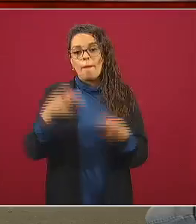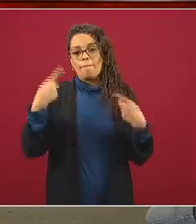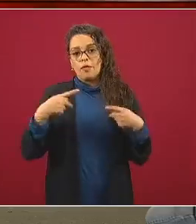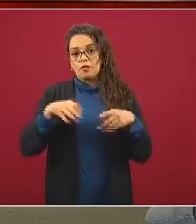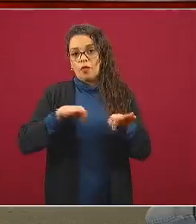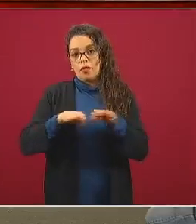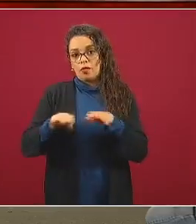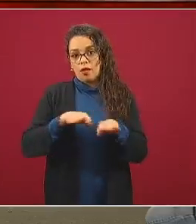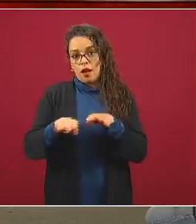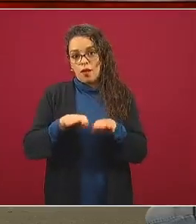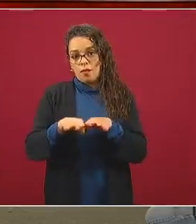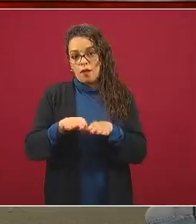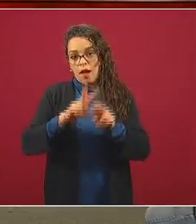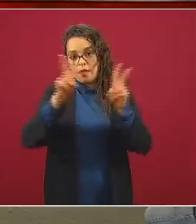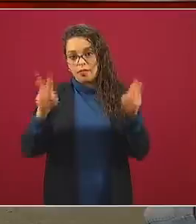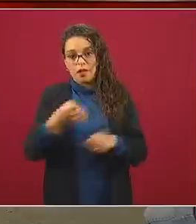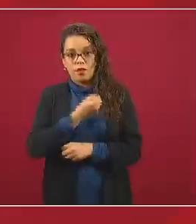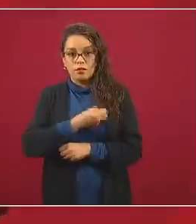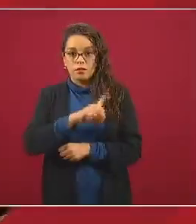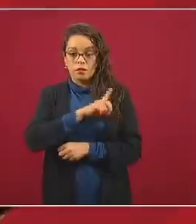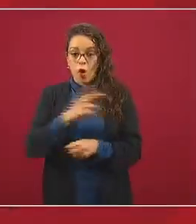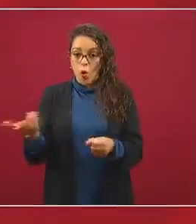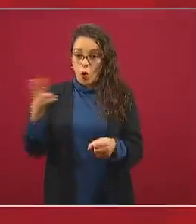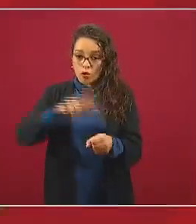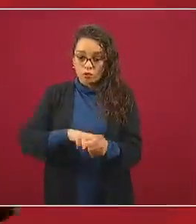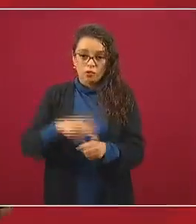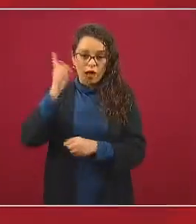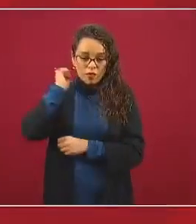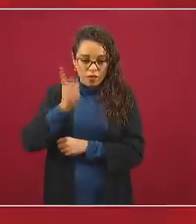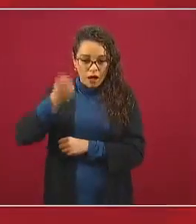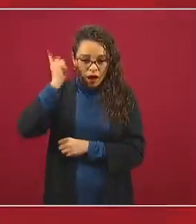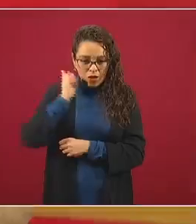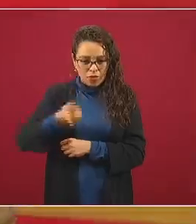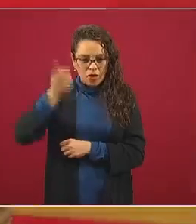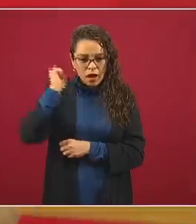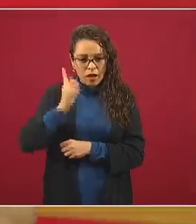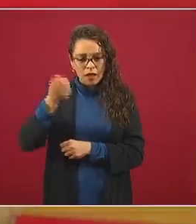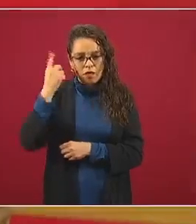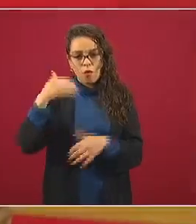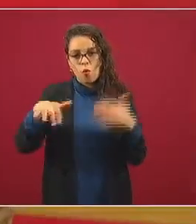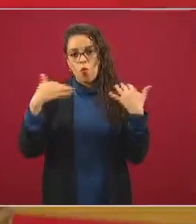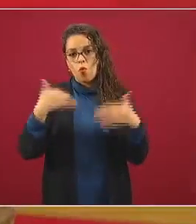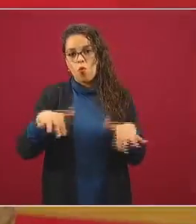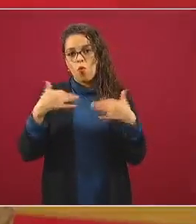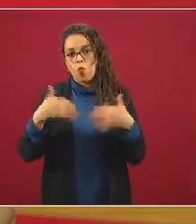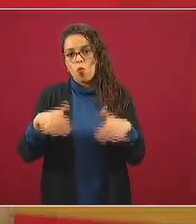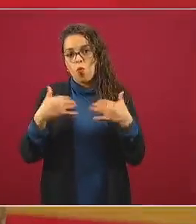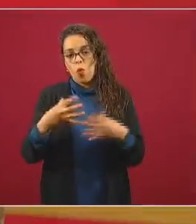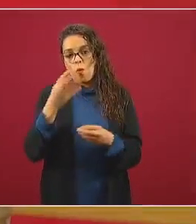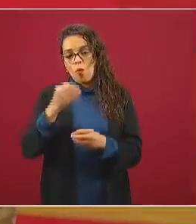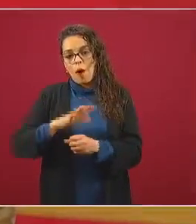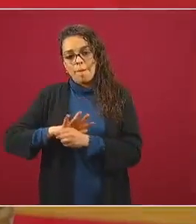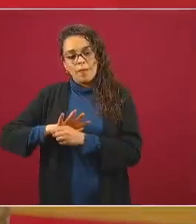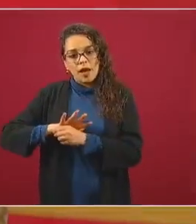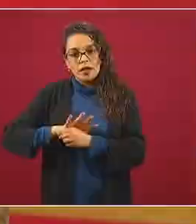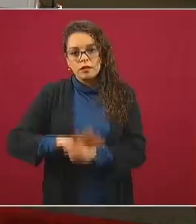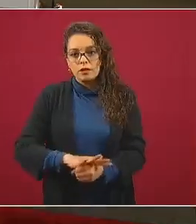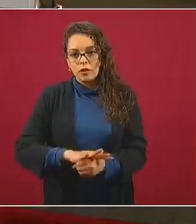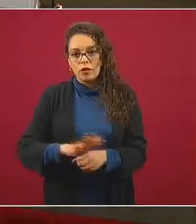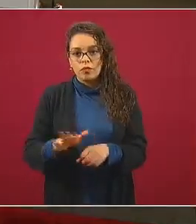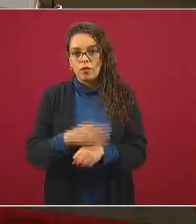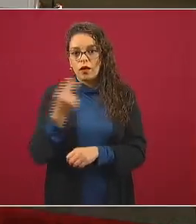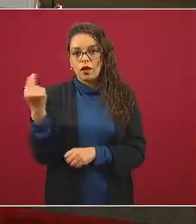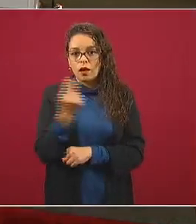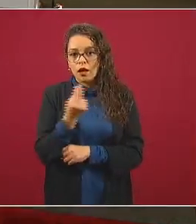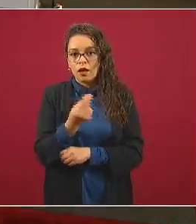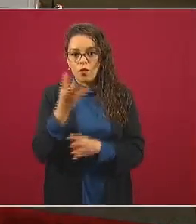día, particularmente los hospitales que están sometidos a una enorme presión, una enorme demanda, y están haciendo un trabajo que siempre